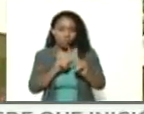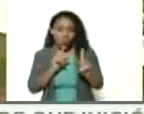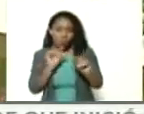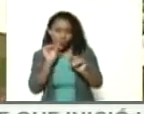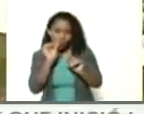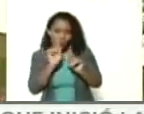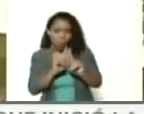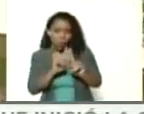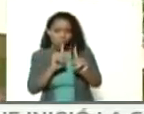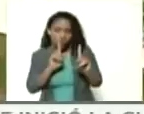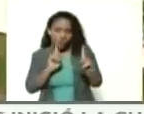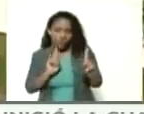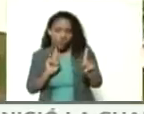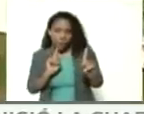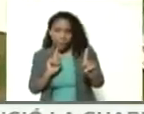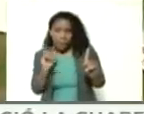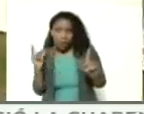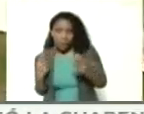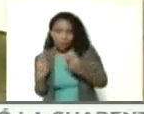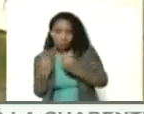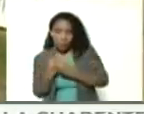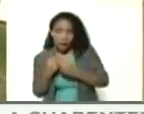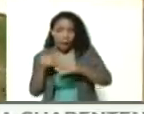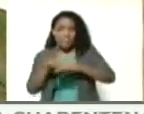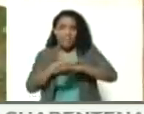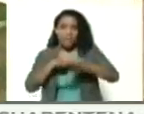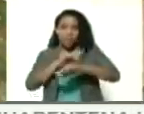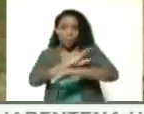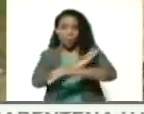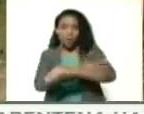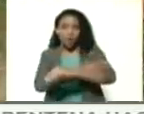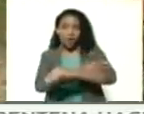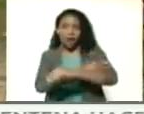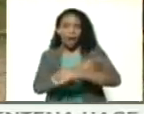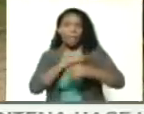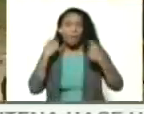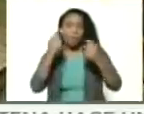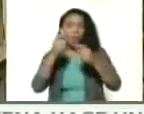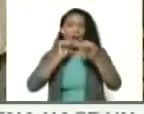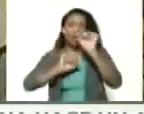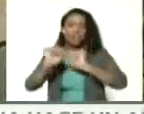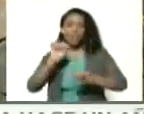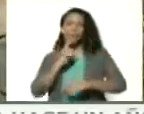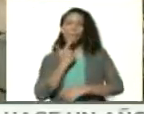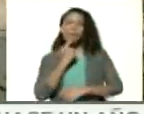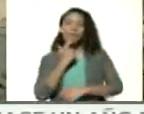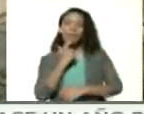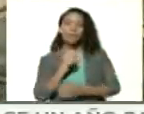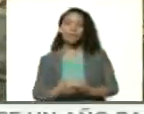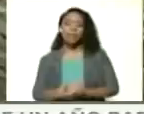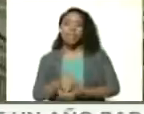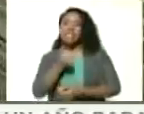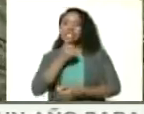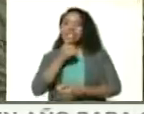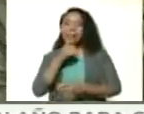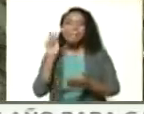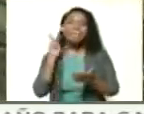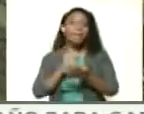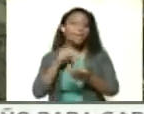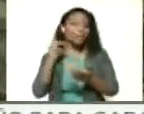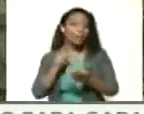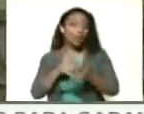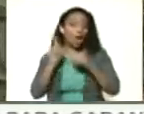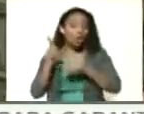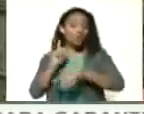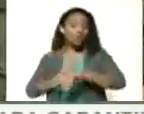la sana distancia, es nuestro ministro del Poder Popular para la Defensa, Vladimir Padrino López, quien protagonizó en